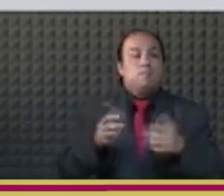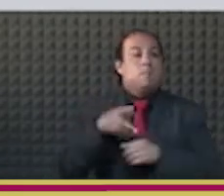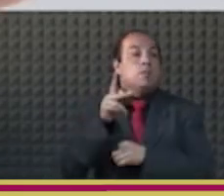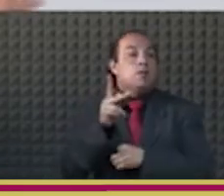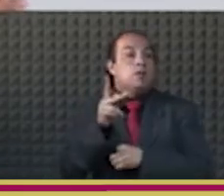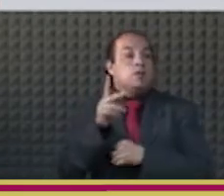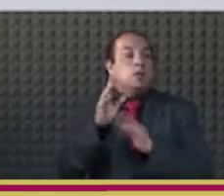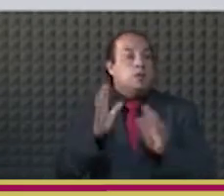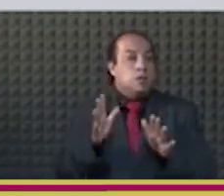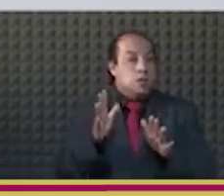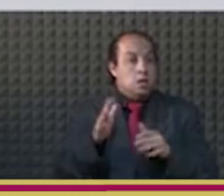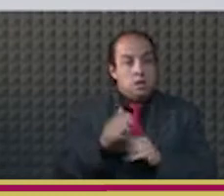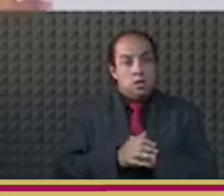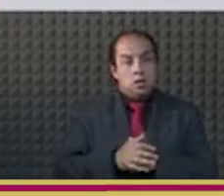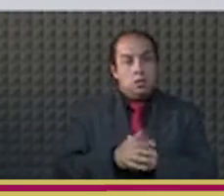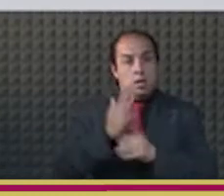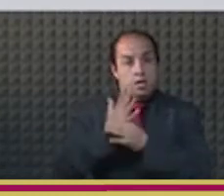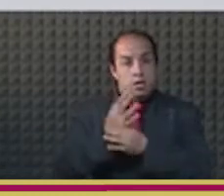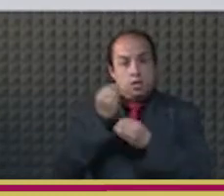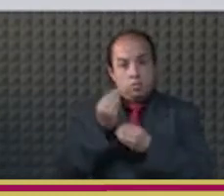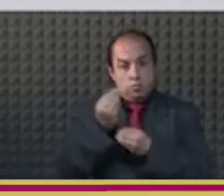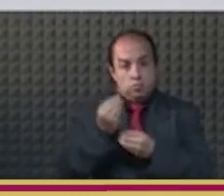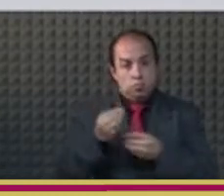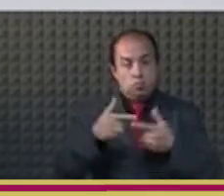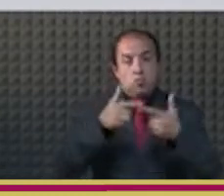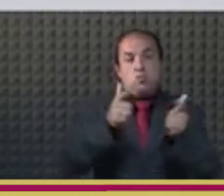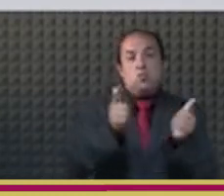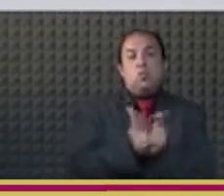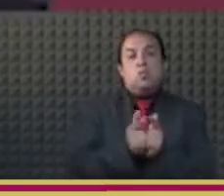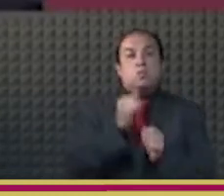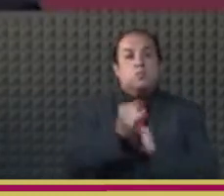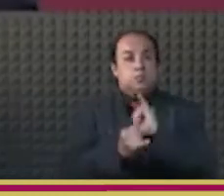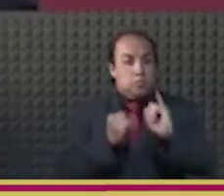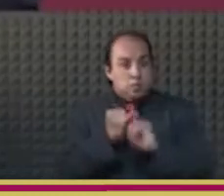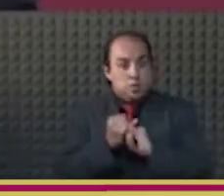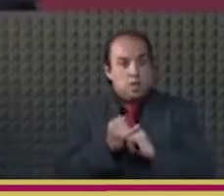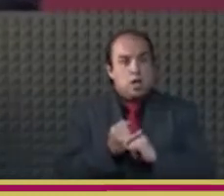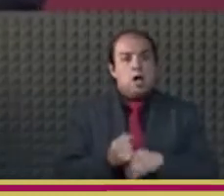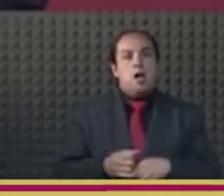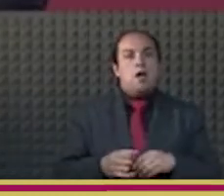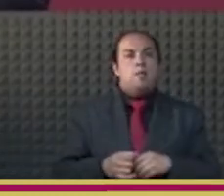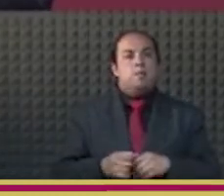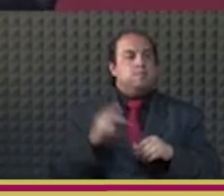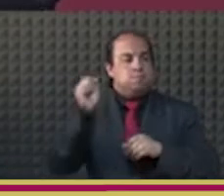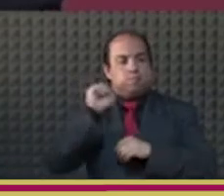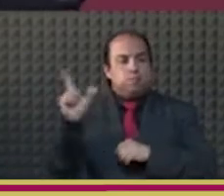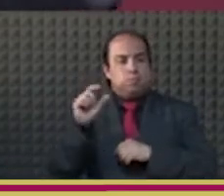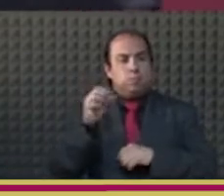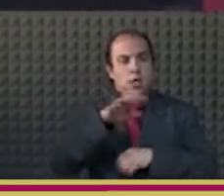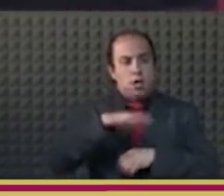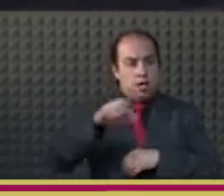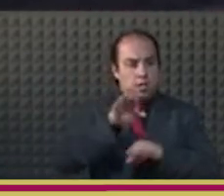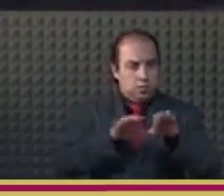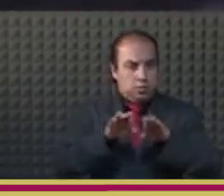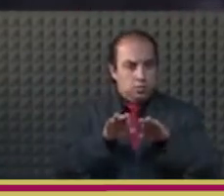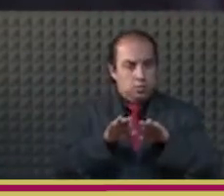Pero ya se dice en muchos círculos internacionales, académicos, del mundo del trabajo y otros, que